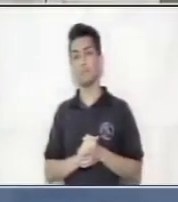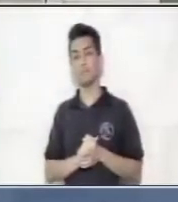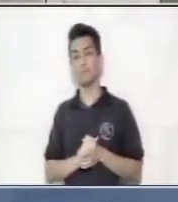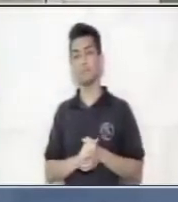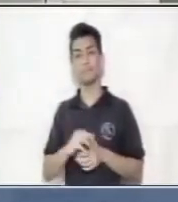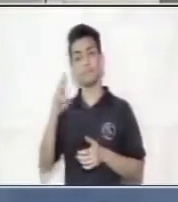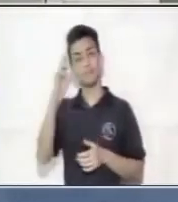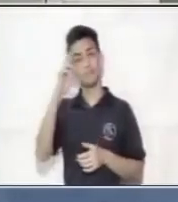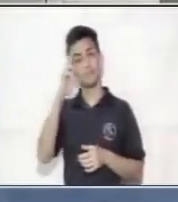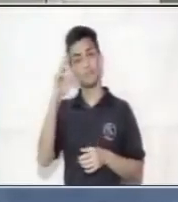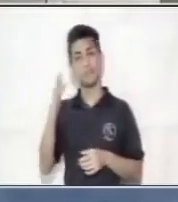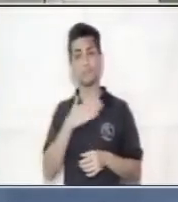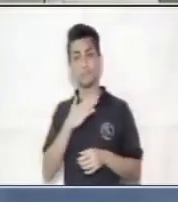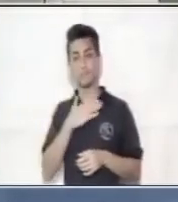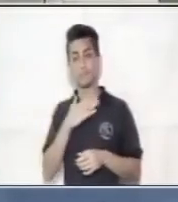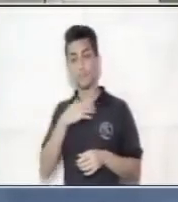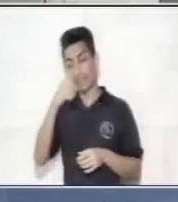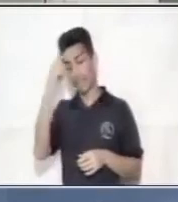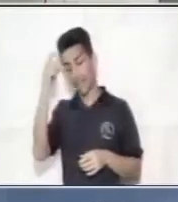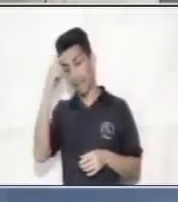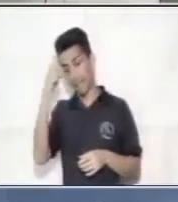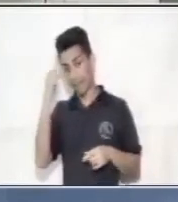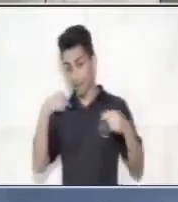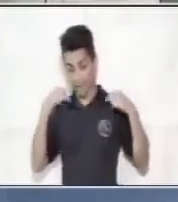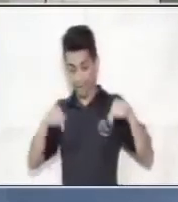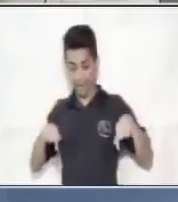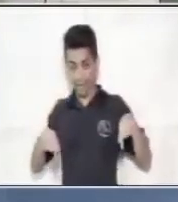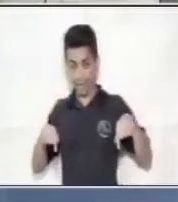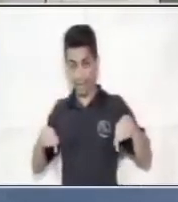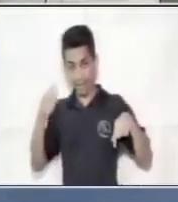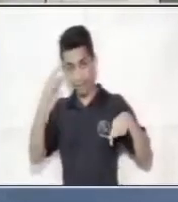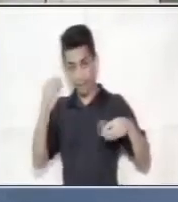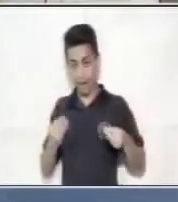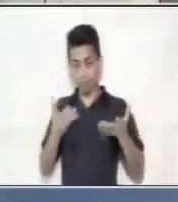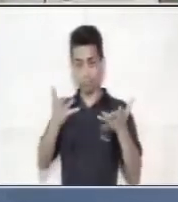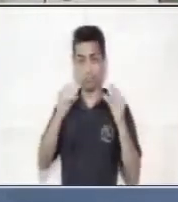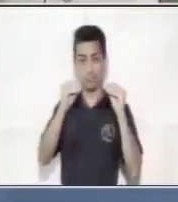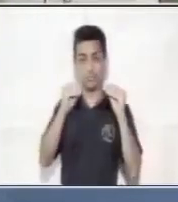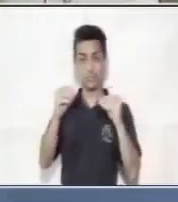Recuerda, nosotros estamos trabajando desde aquí para que